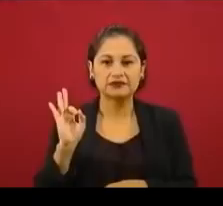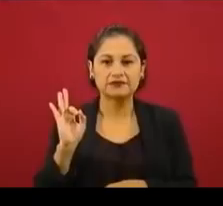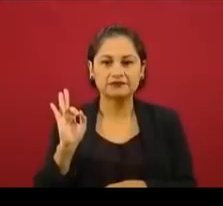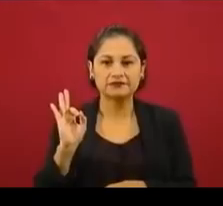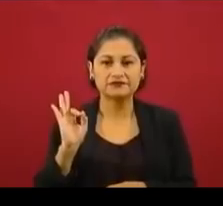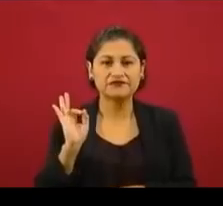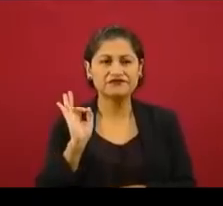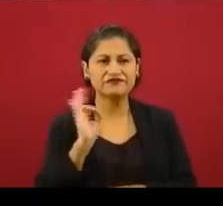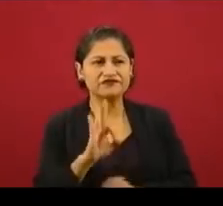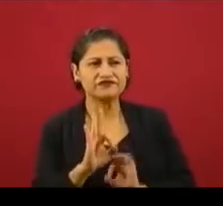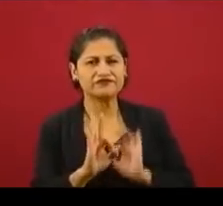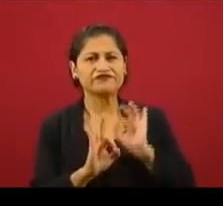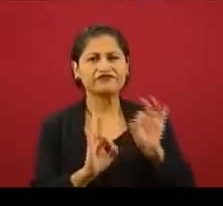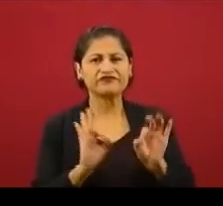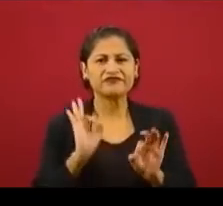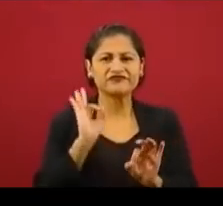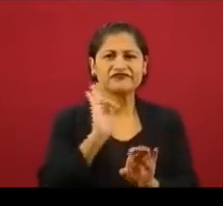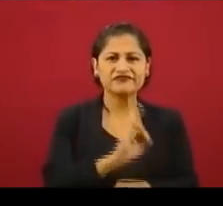Entonces, ojalá